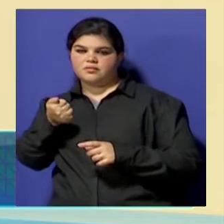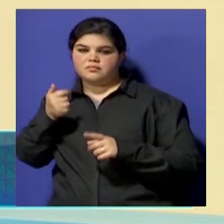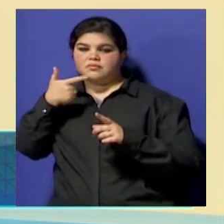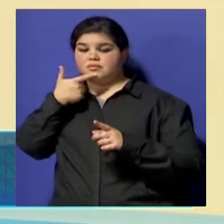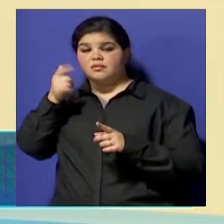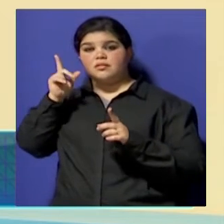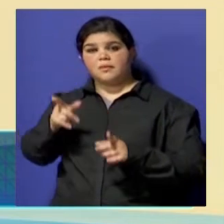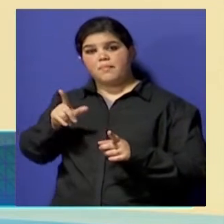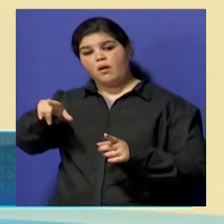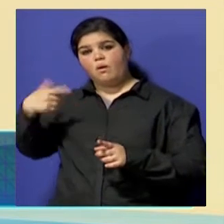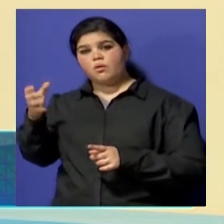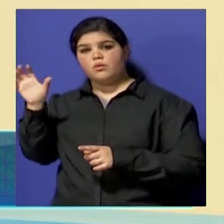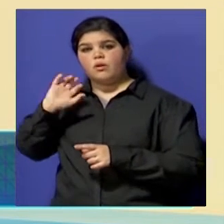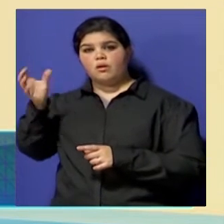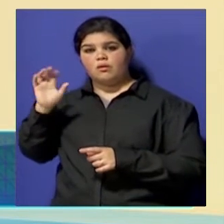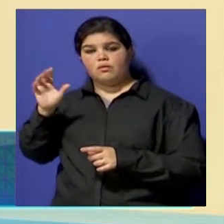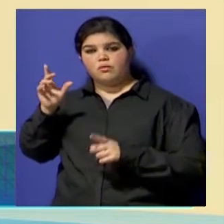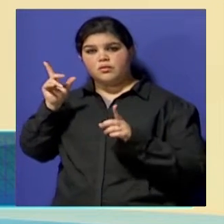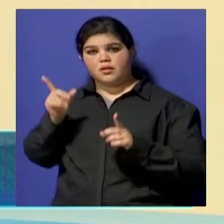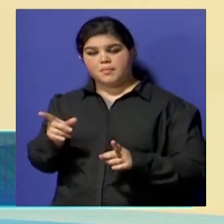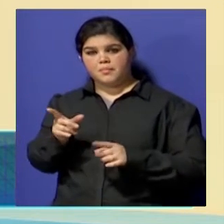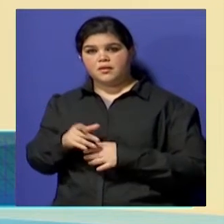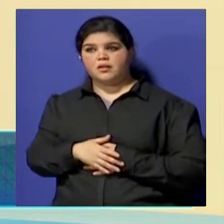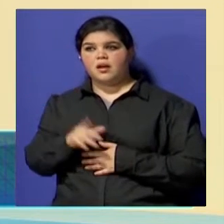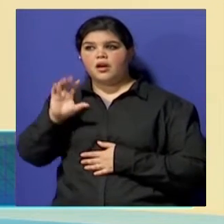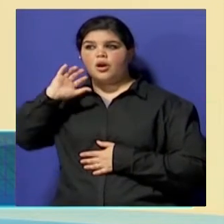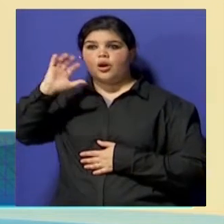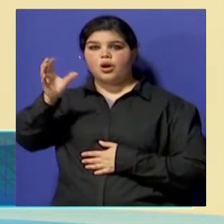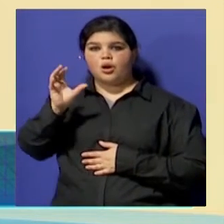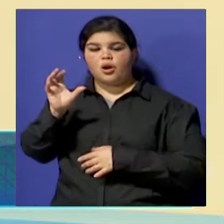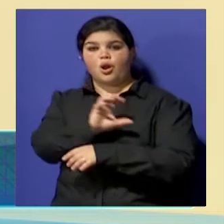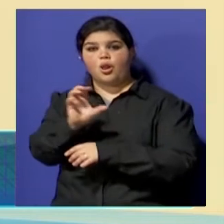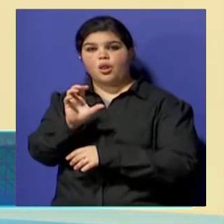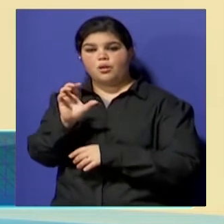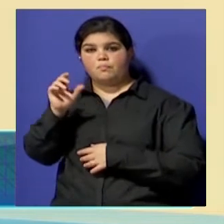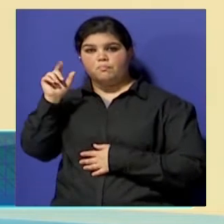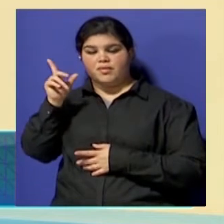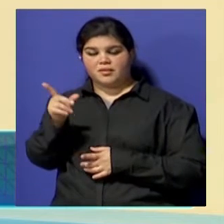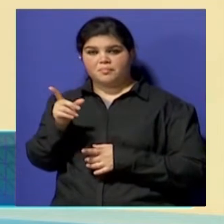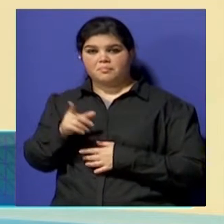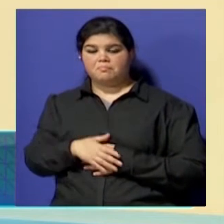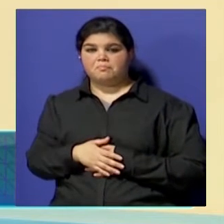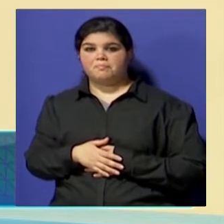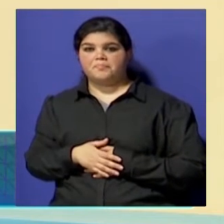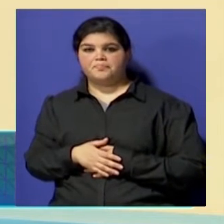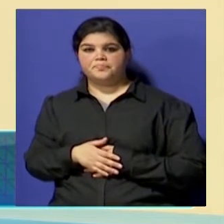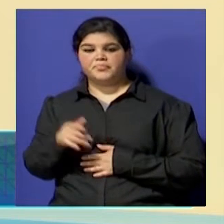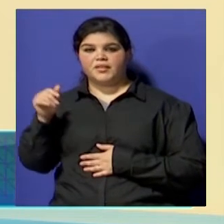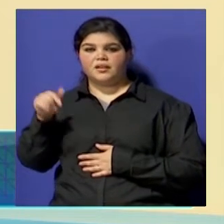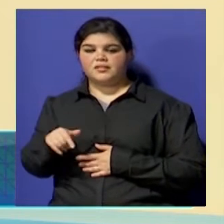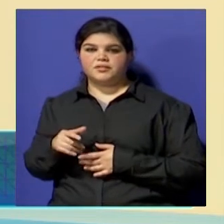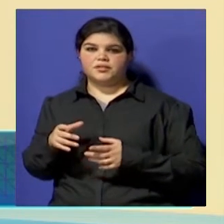alcalde de Bogotá, Petro, en Colombia, digamos, todos son, digamos, a través de